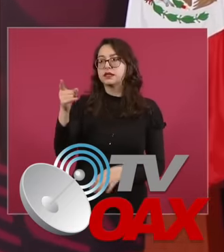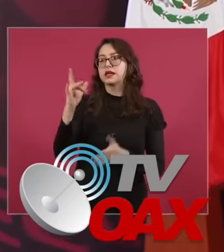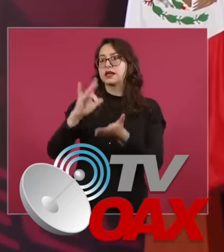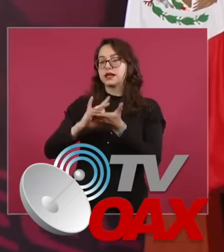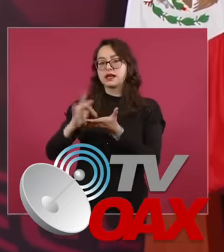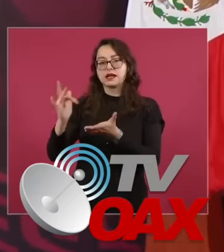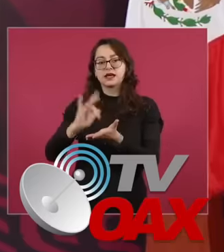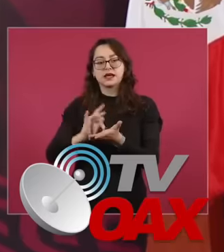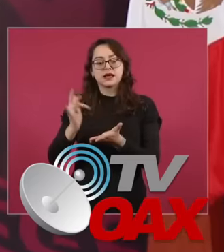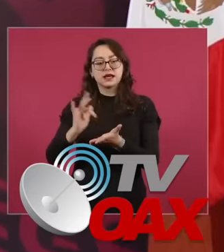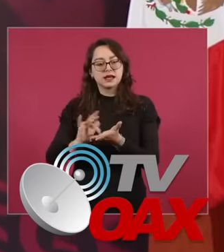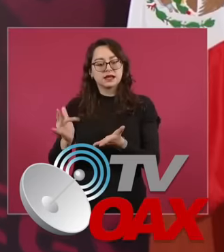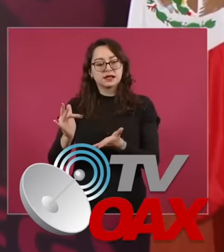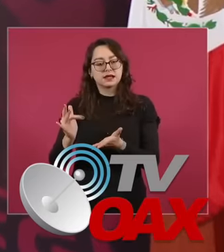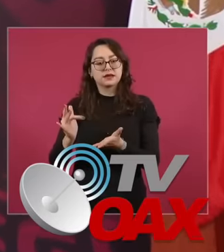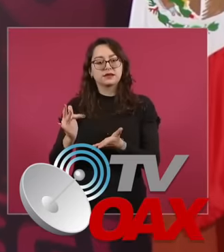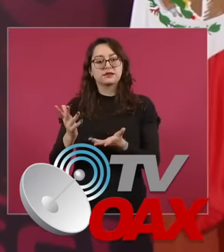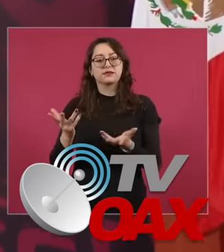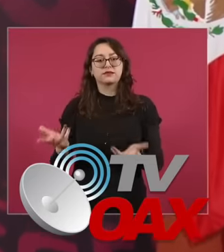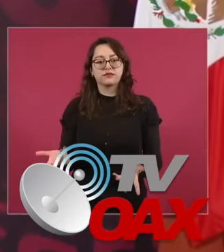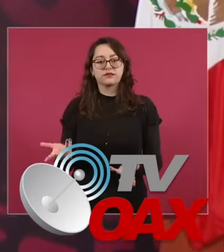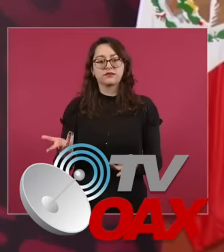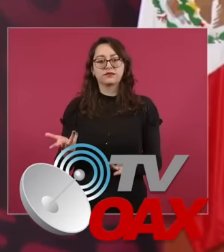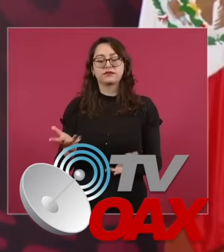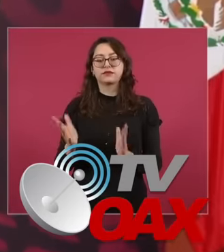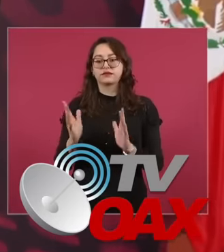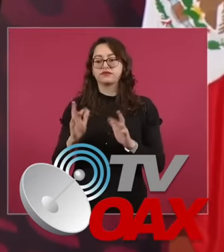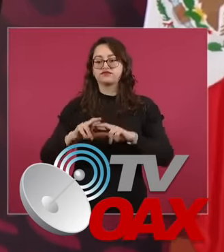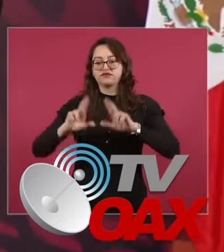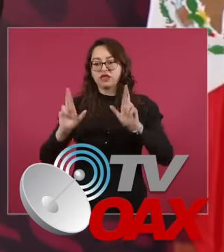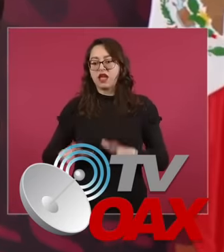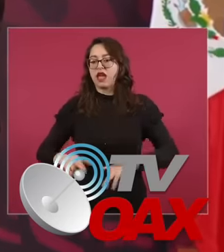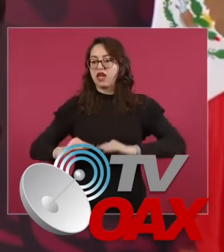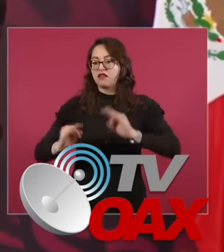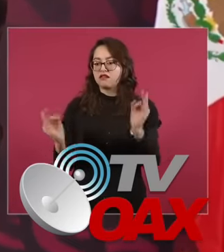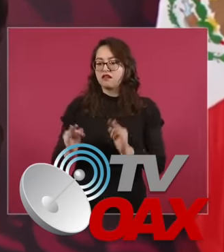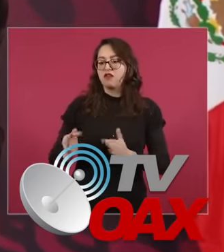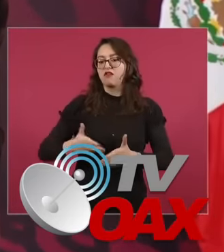llegar los enseres domésticos que se